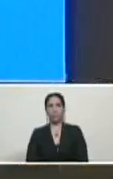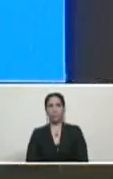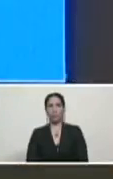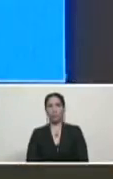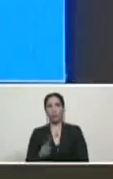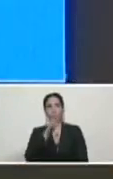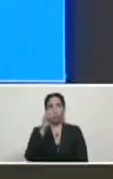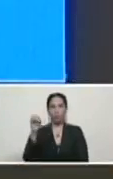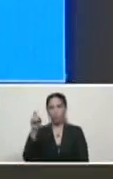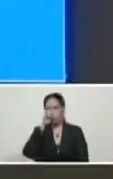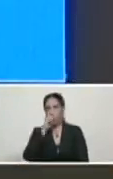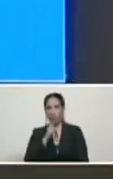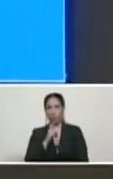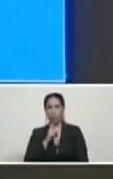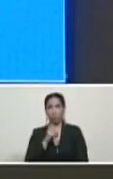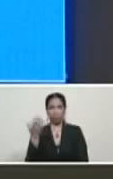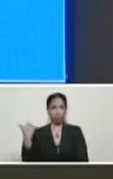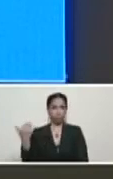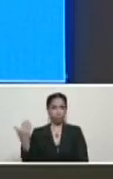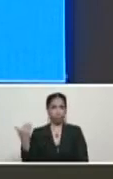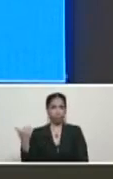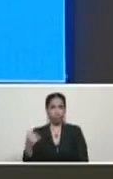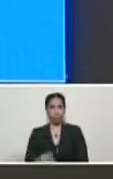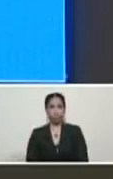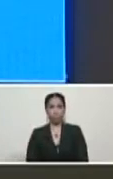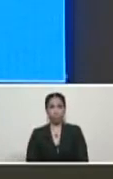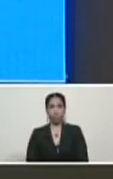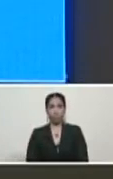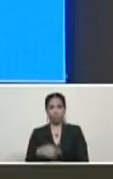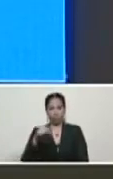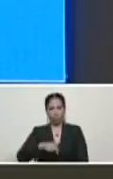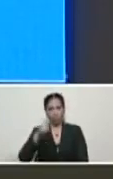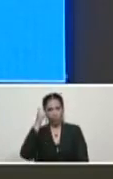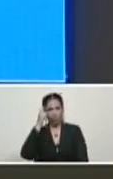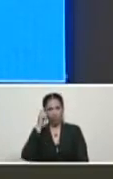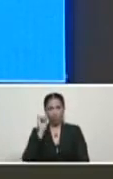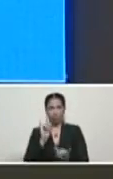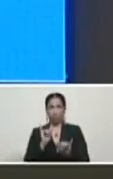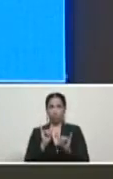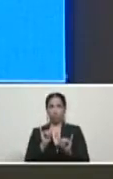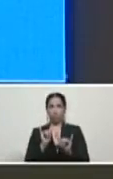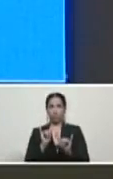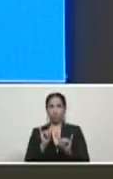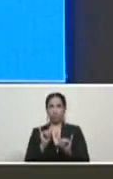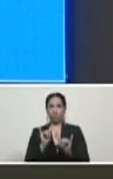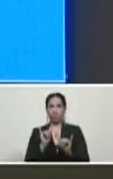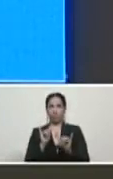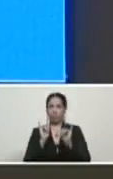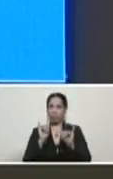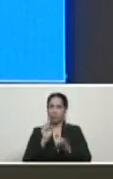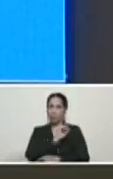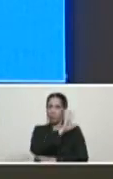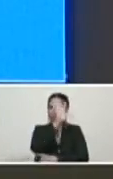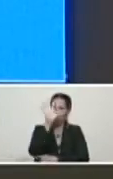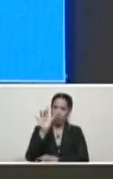200 años, un día como hoy, sobre este mismo cielo, en esta misma